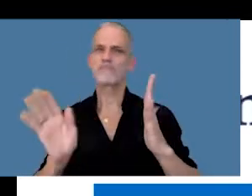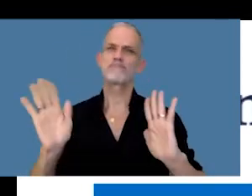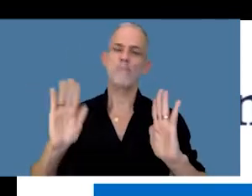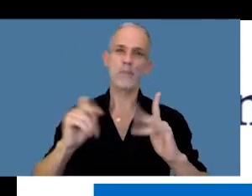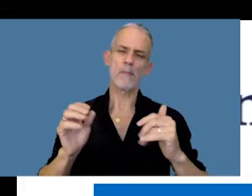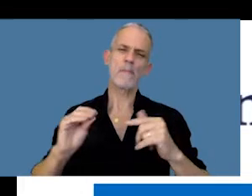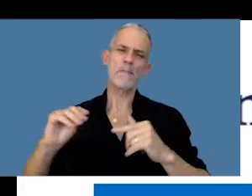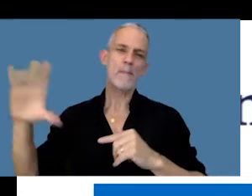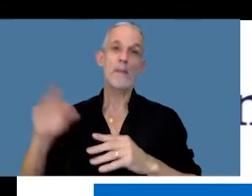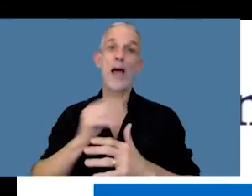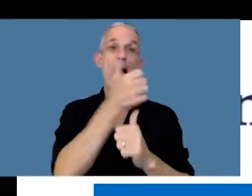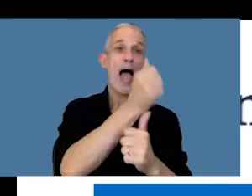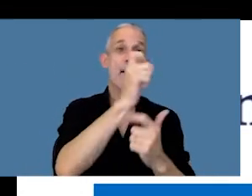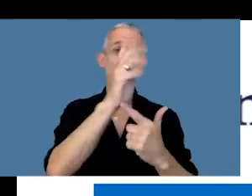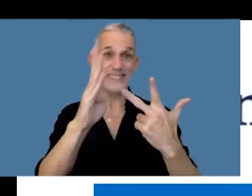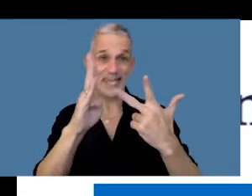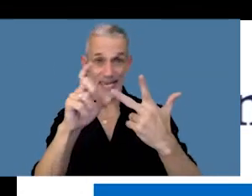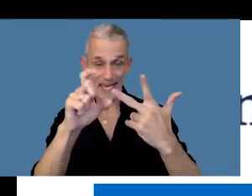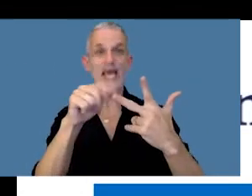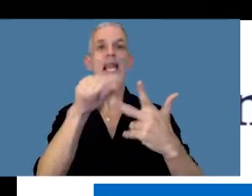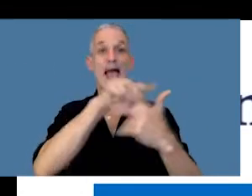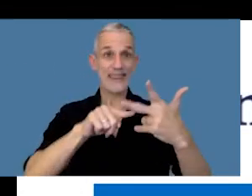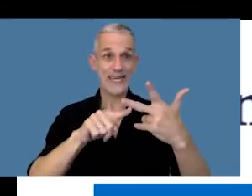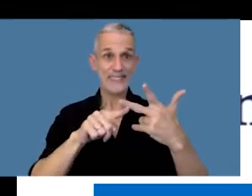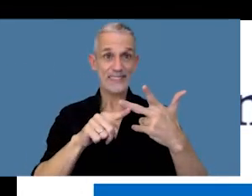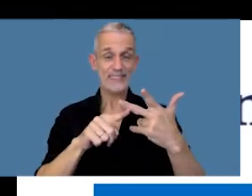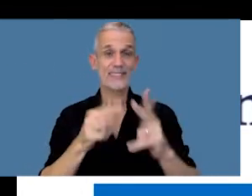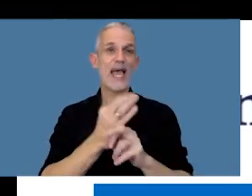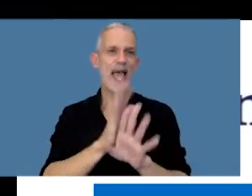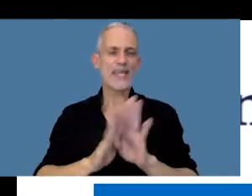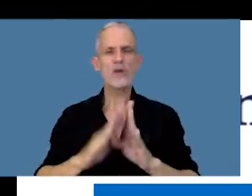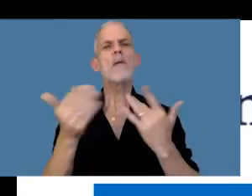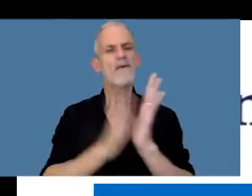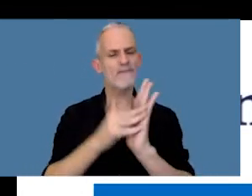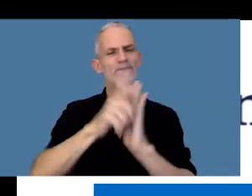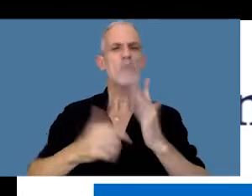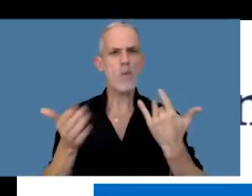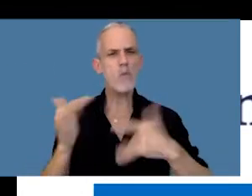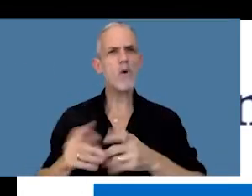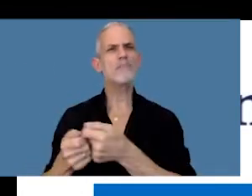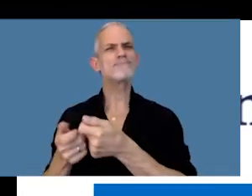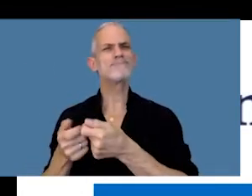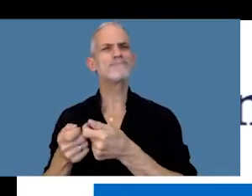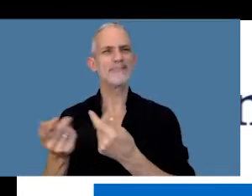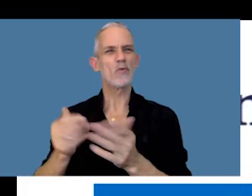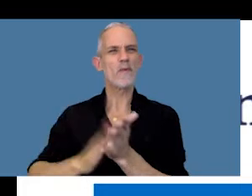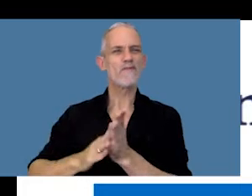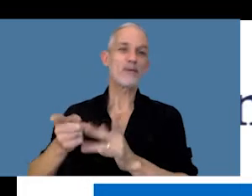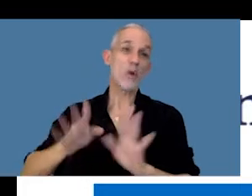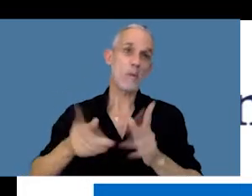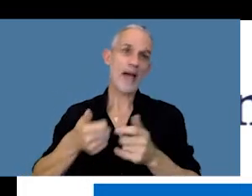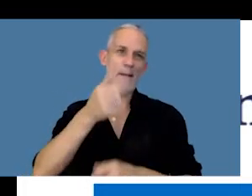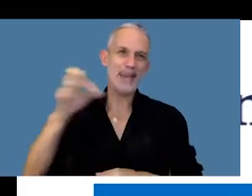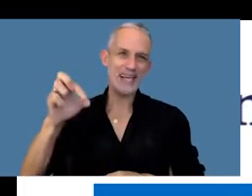creciendo. Bueno, la A, la B y la C, esas tres, pueden entrar en este facturador móvil, que es otra